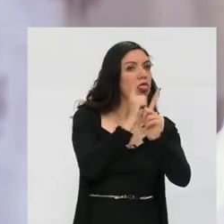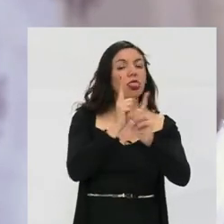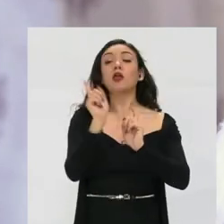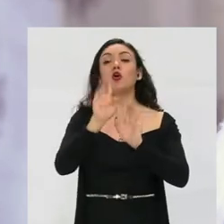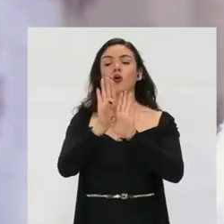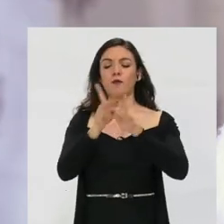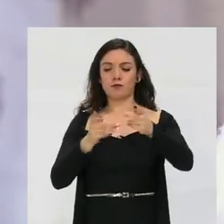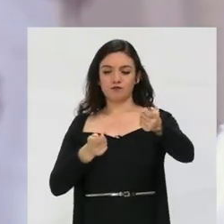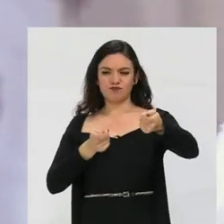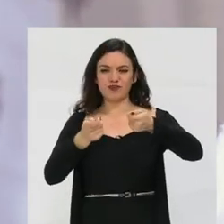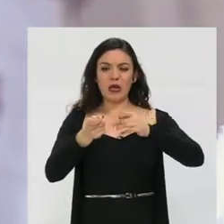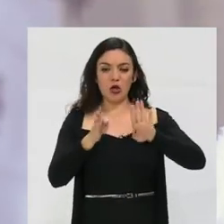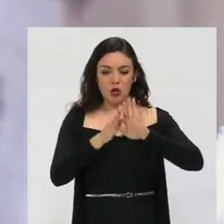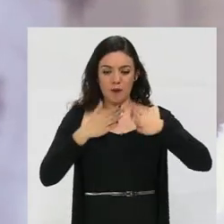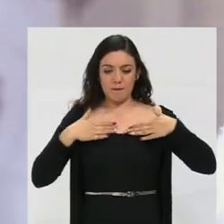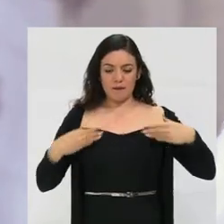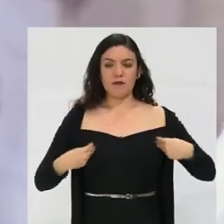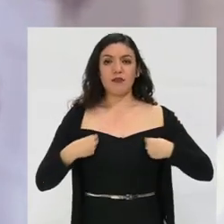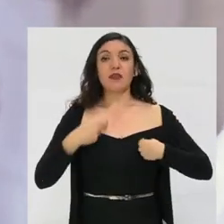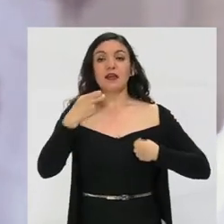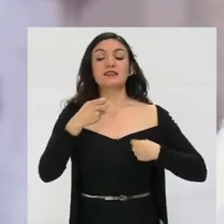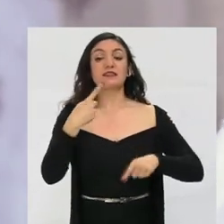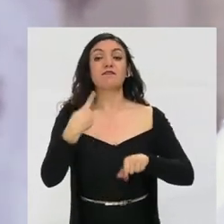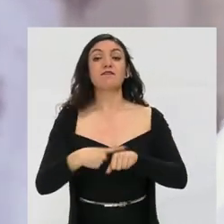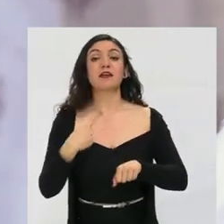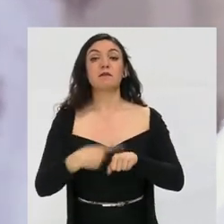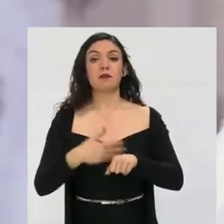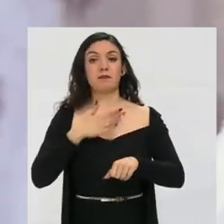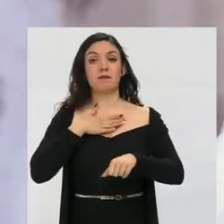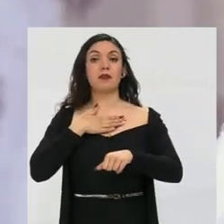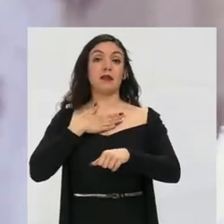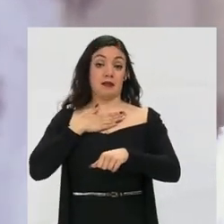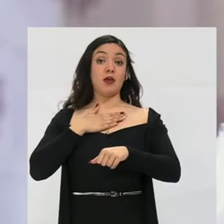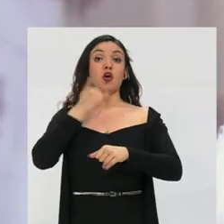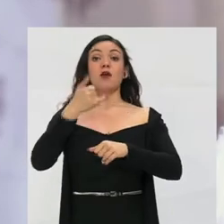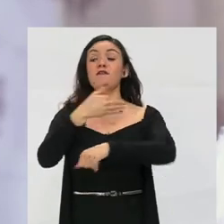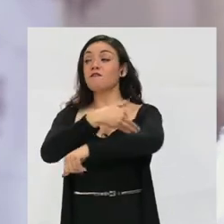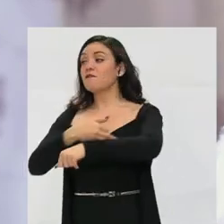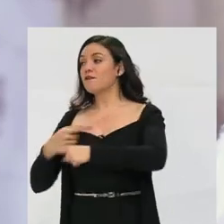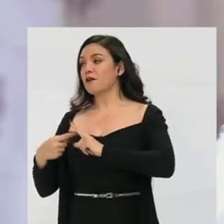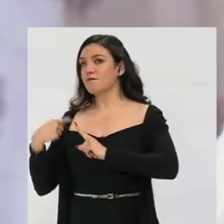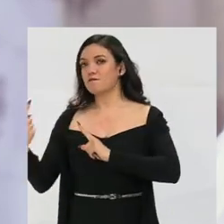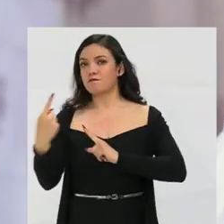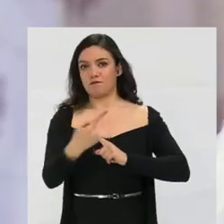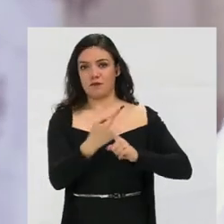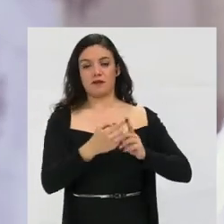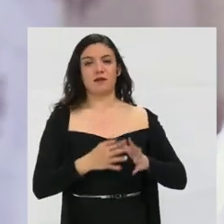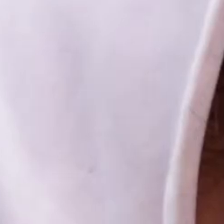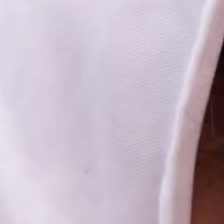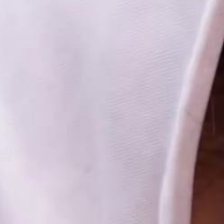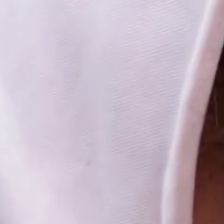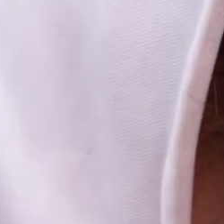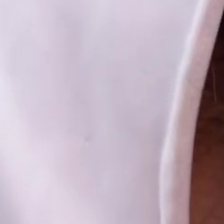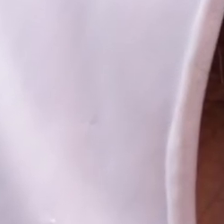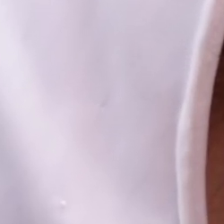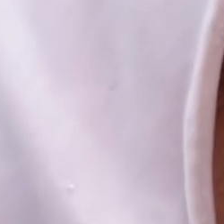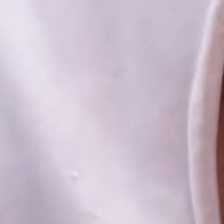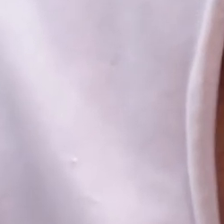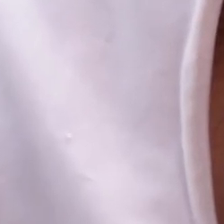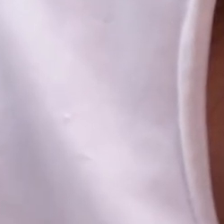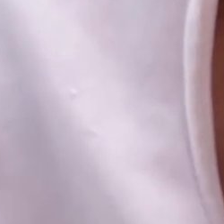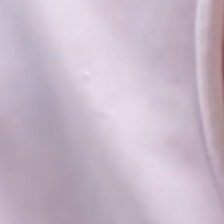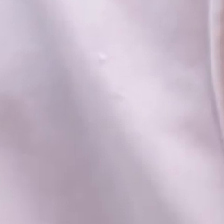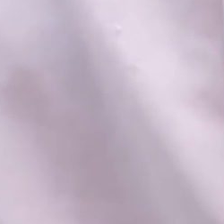manejar, no lidiar, perdón, manejar la enfermedad de nuestro familiar.